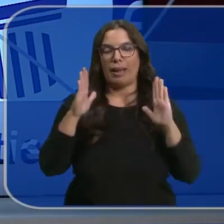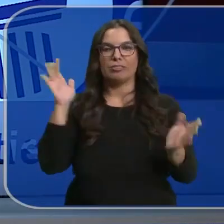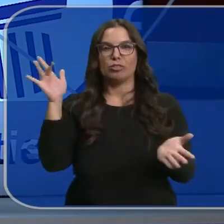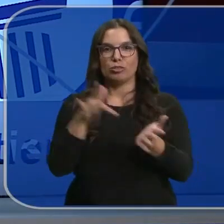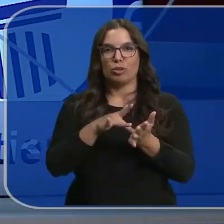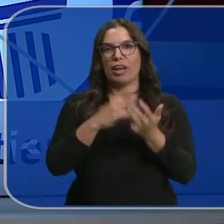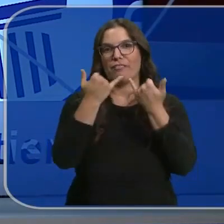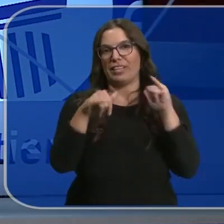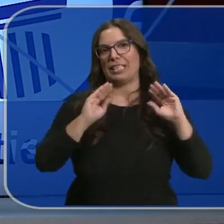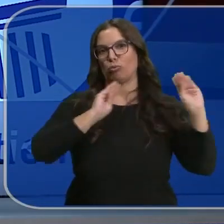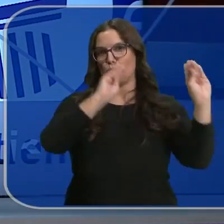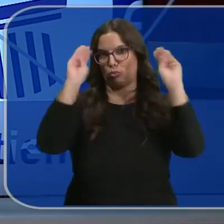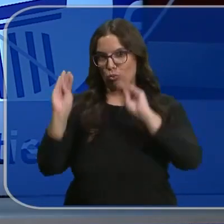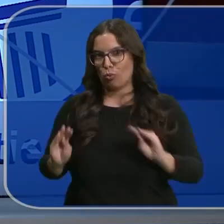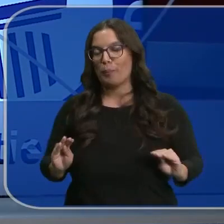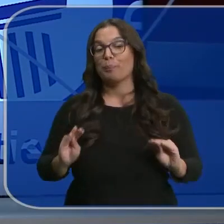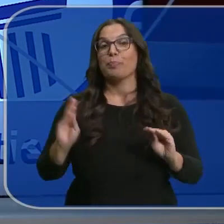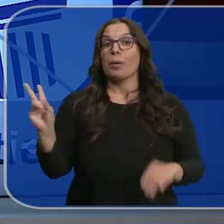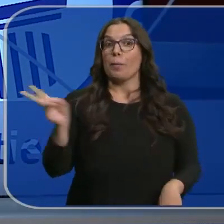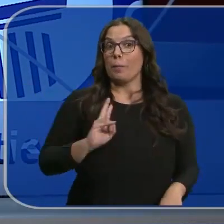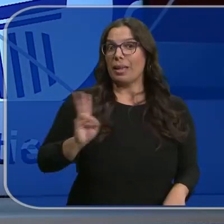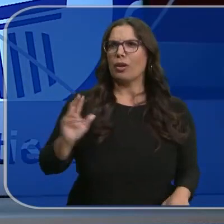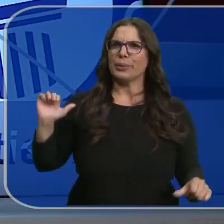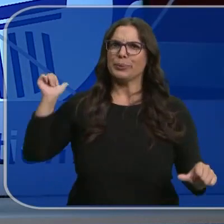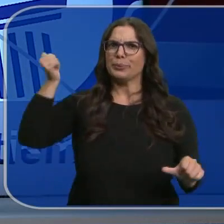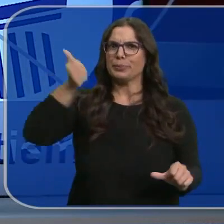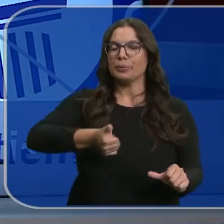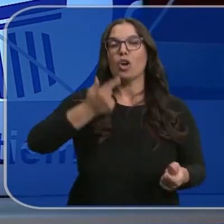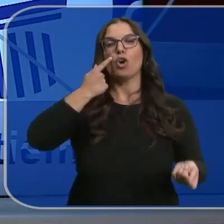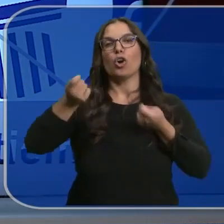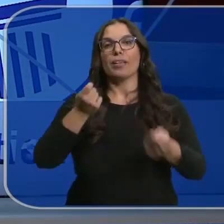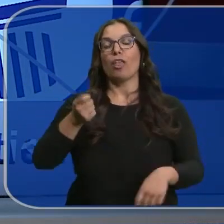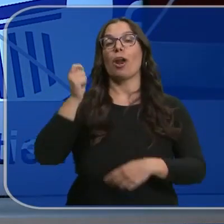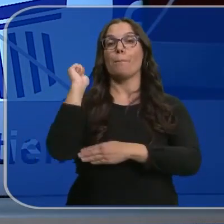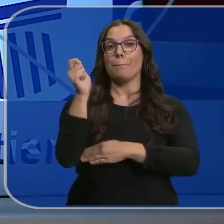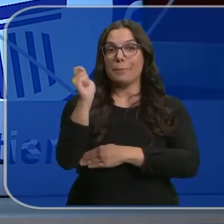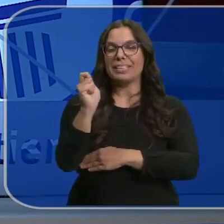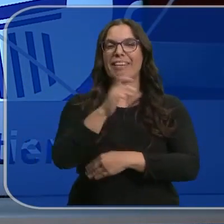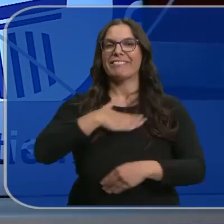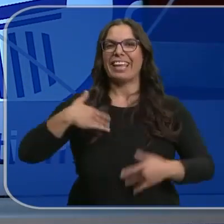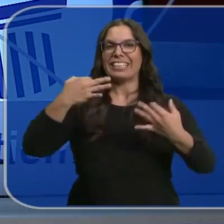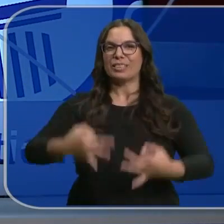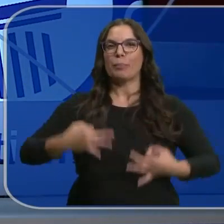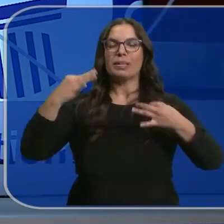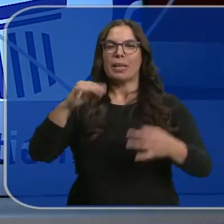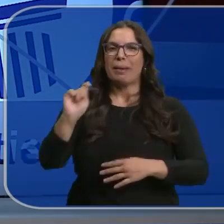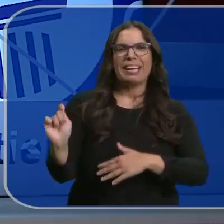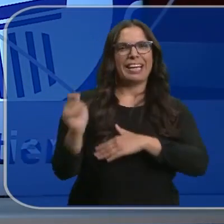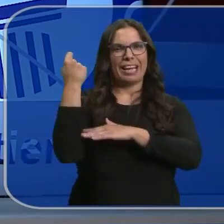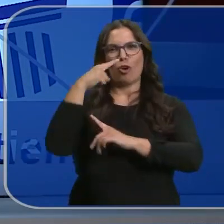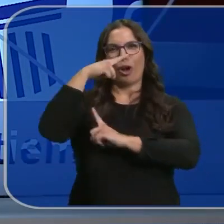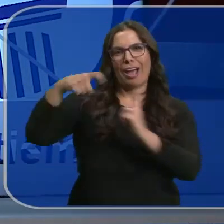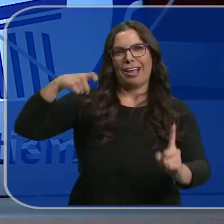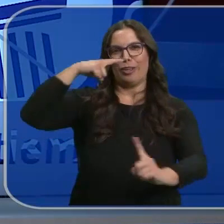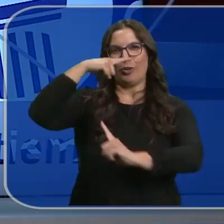punto de vivir... ...sus fiestas patronales. En Valladolid hace tiempo que la coordinadora de Peñas... ...se propone batir un nuevo récord Guinness... cada